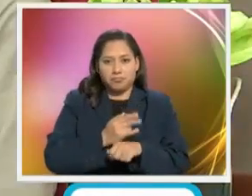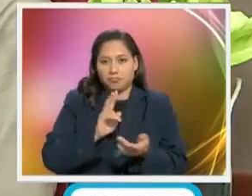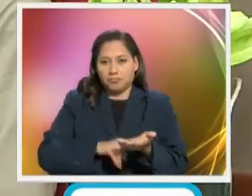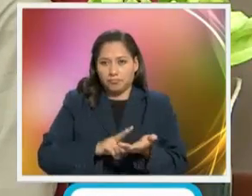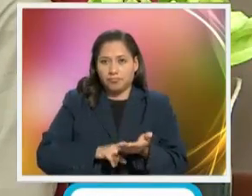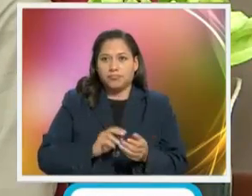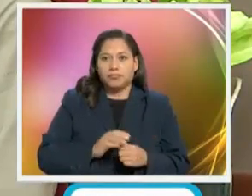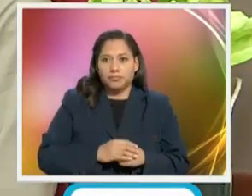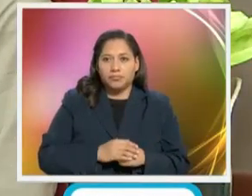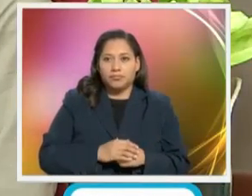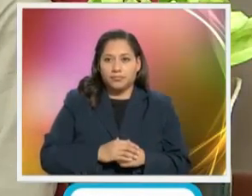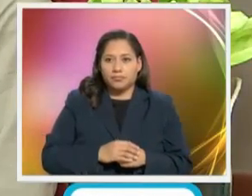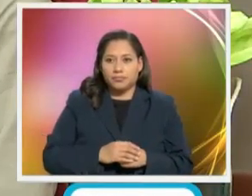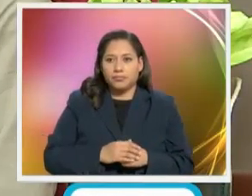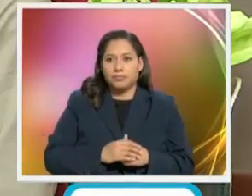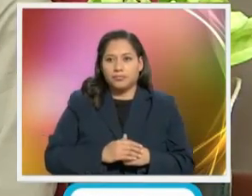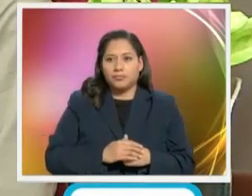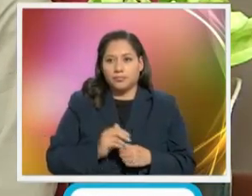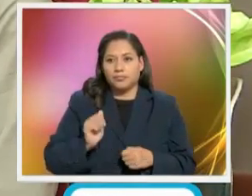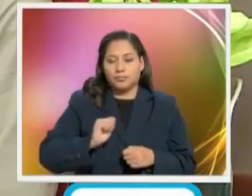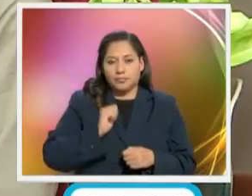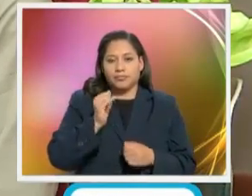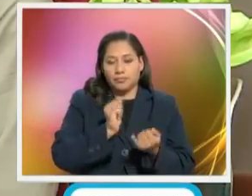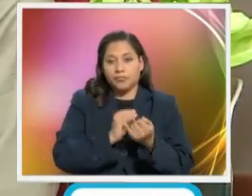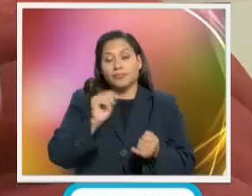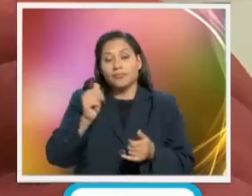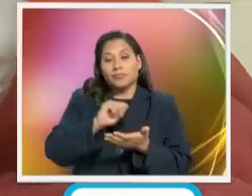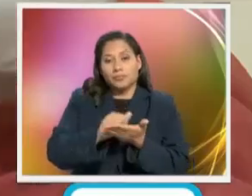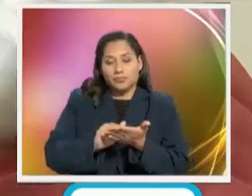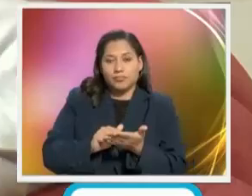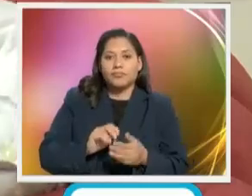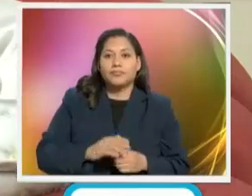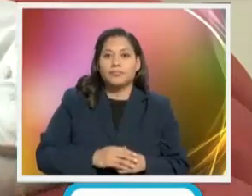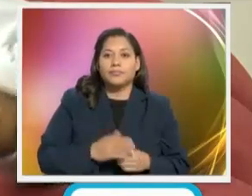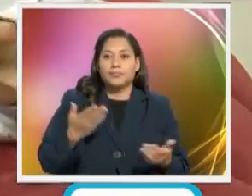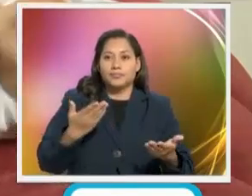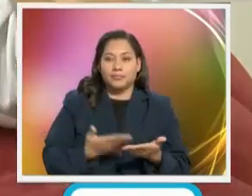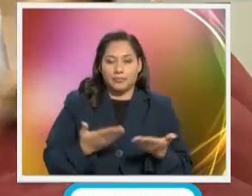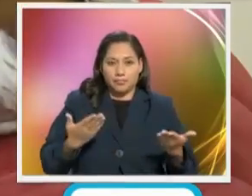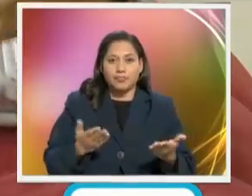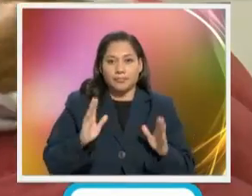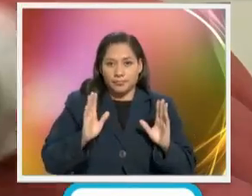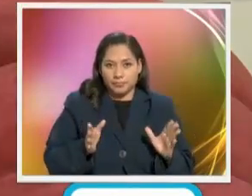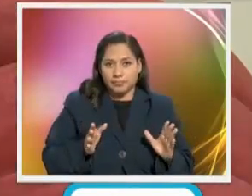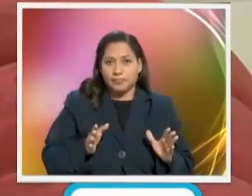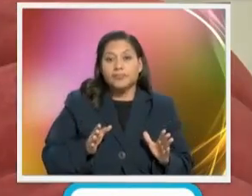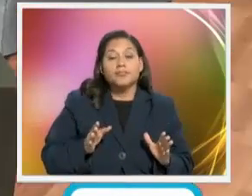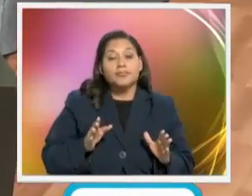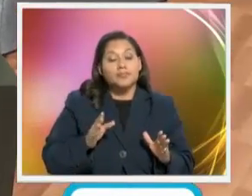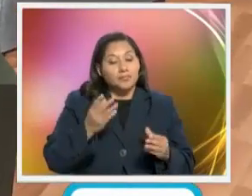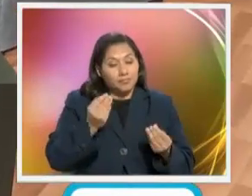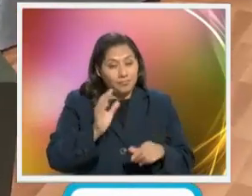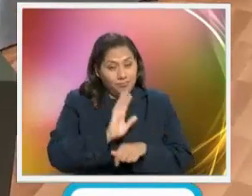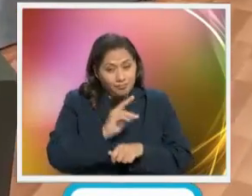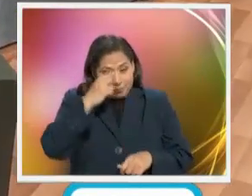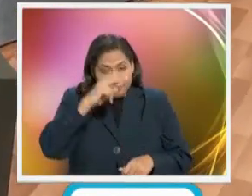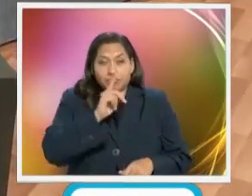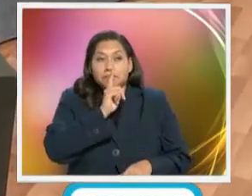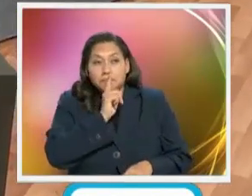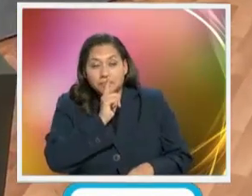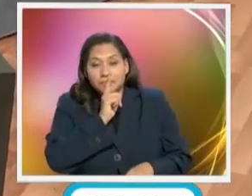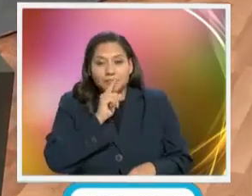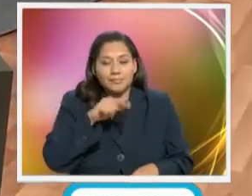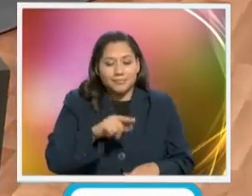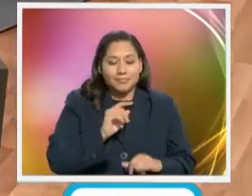joyita, sí, porque me está la Hay obra, que insisto, aprovecharlo. de Aurelio Reyes y otros autores. Bueno, y vamos a ver, bueno, ya que no tenemos tal cantidad de cine mexicano mudo en